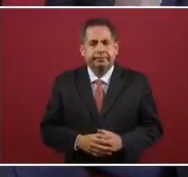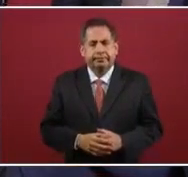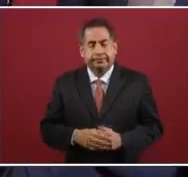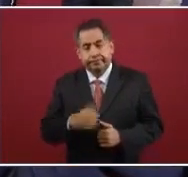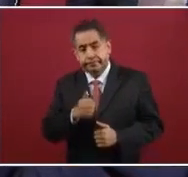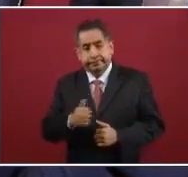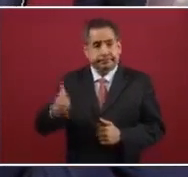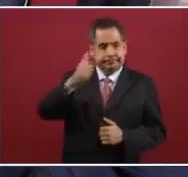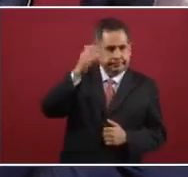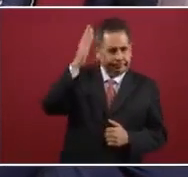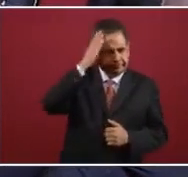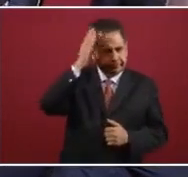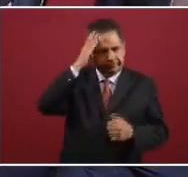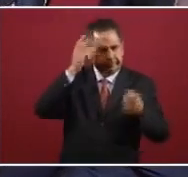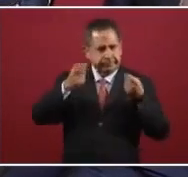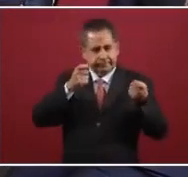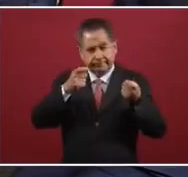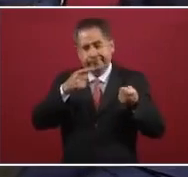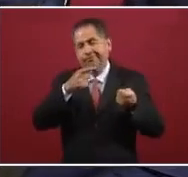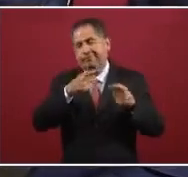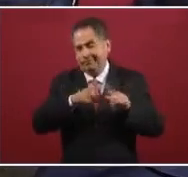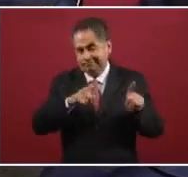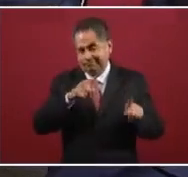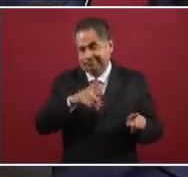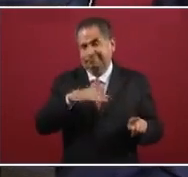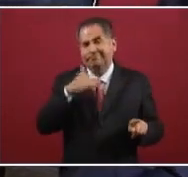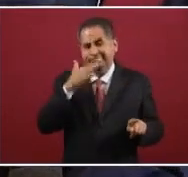Arriba es otra cosa.